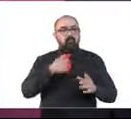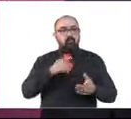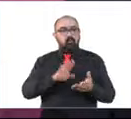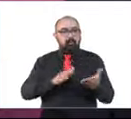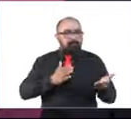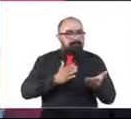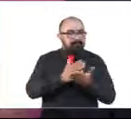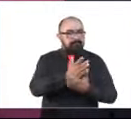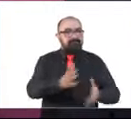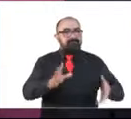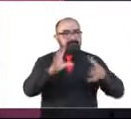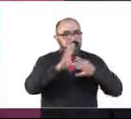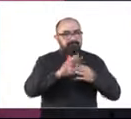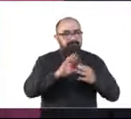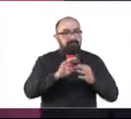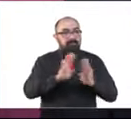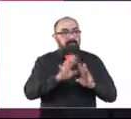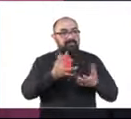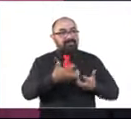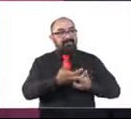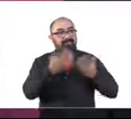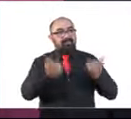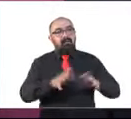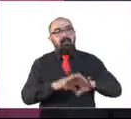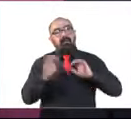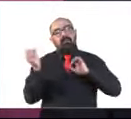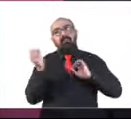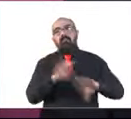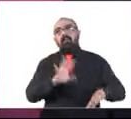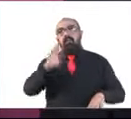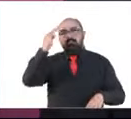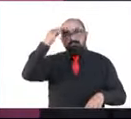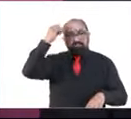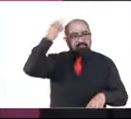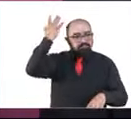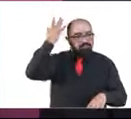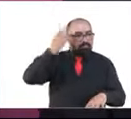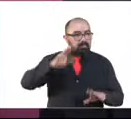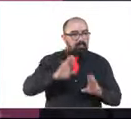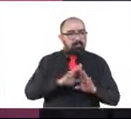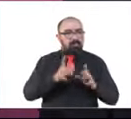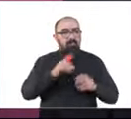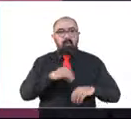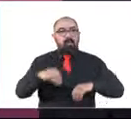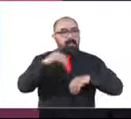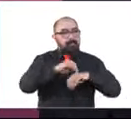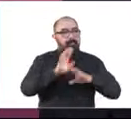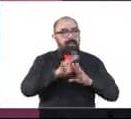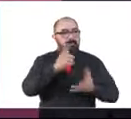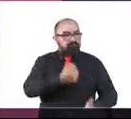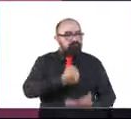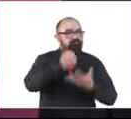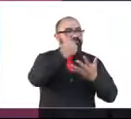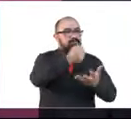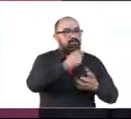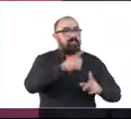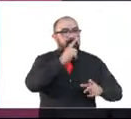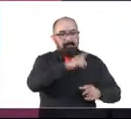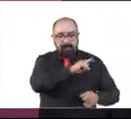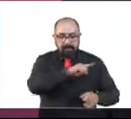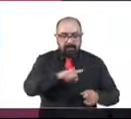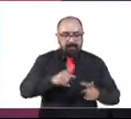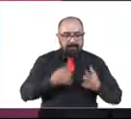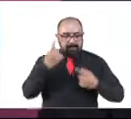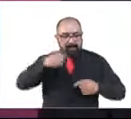las condiciones para que tierras que estaban abandonadas, darles el Sembrando Vida que se dé en la Ciudad de México, que tiene